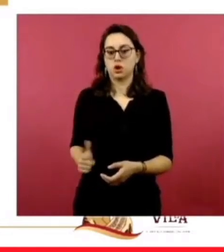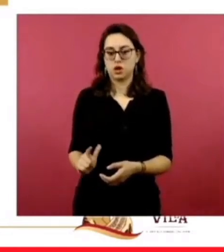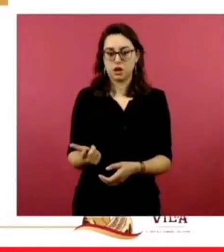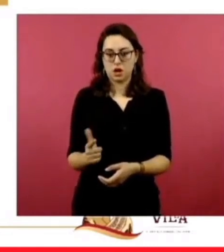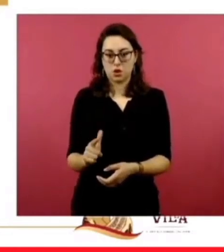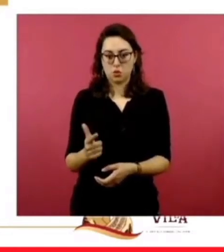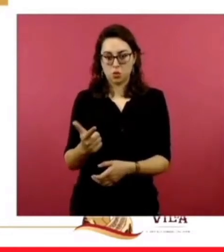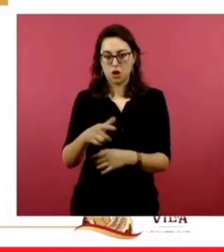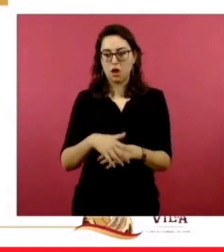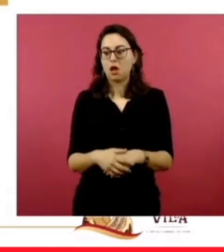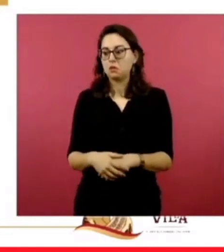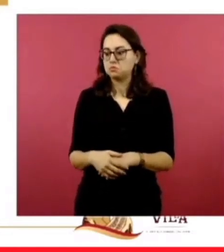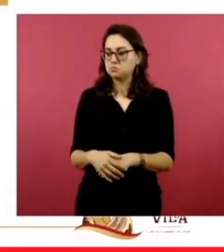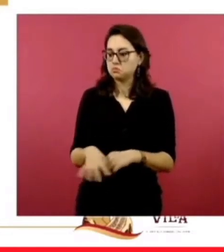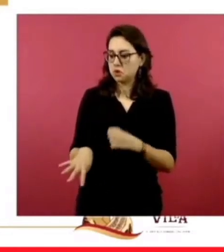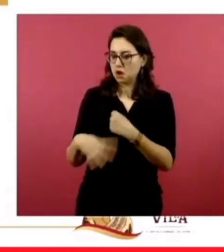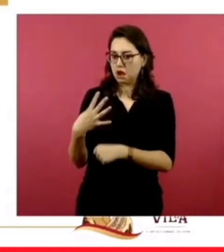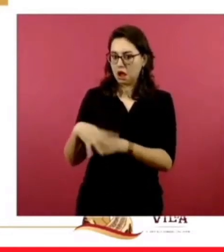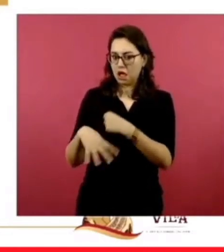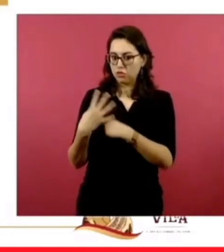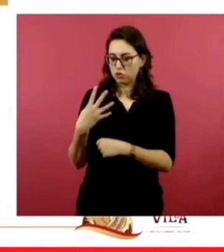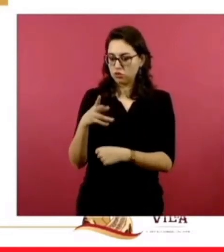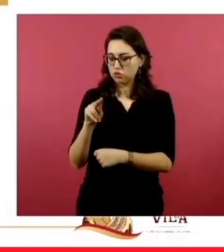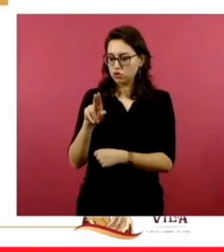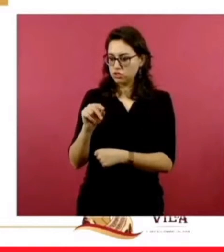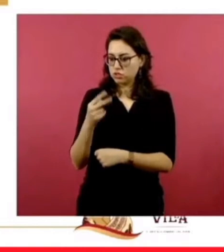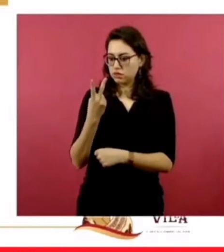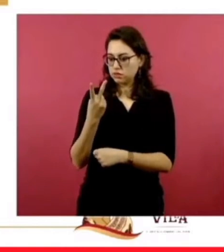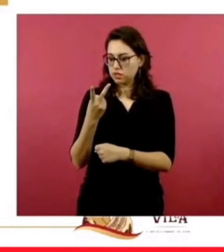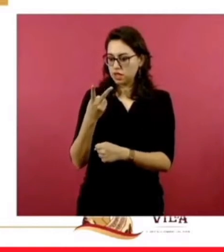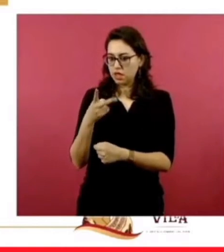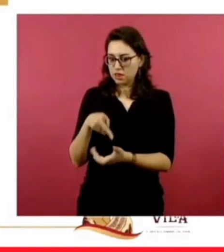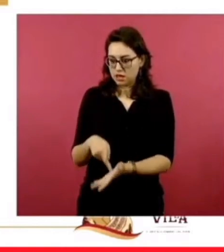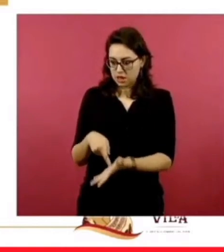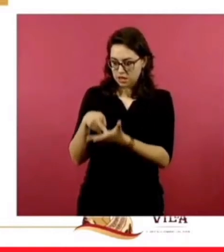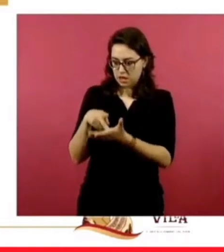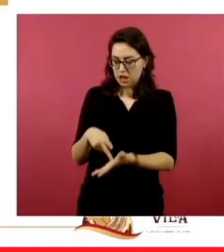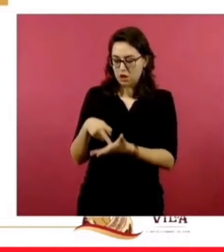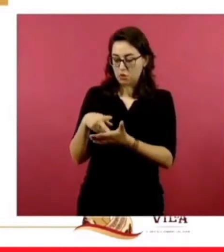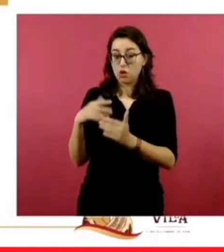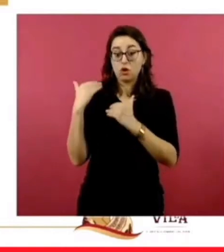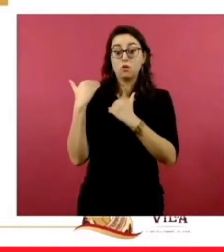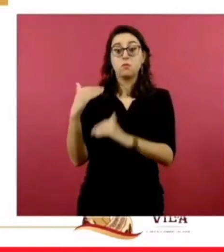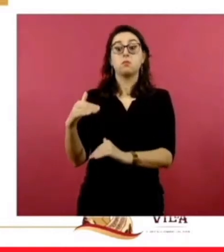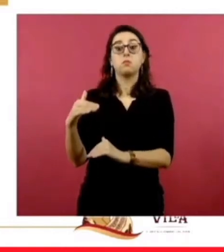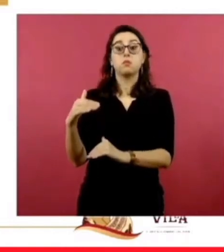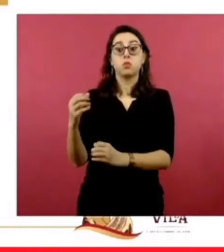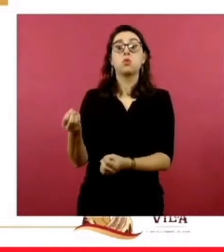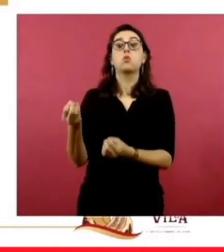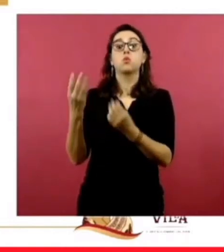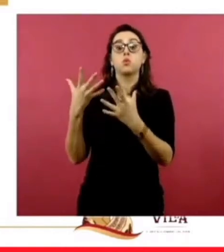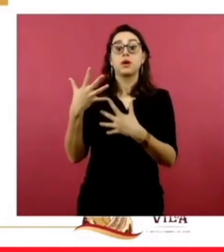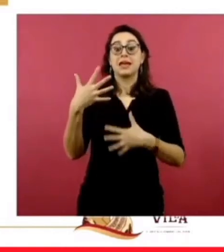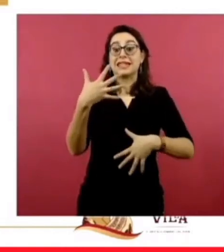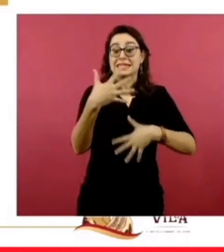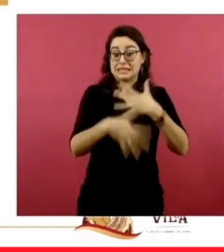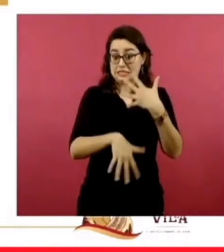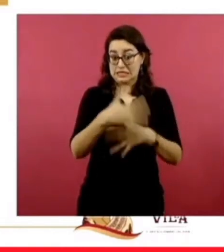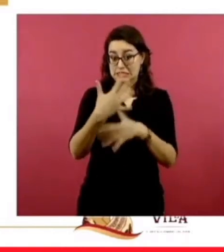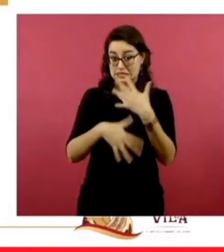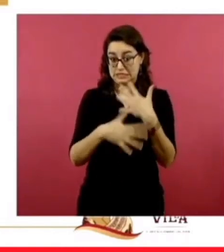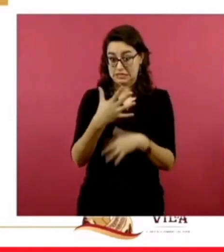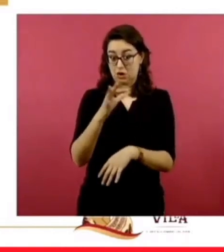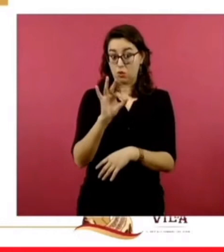Guanajuato, 14 pesos 82 centavos el kilo, cuando el precio máximo es de